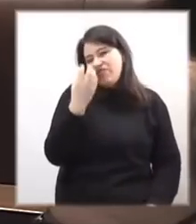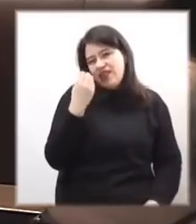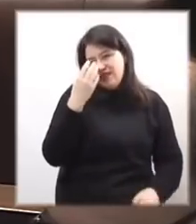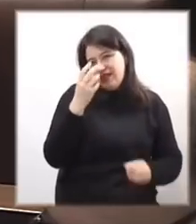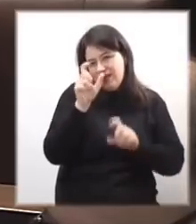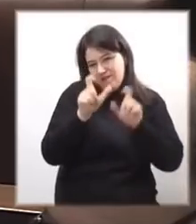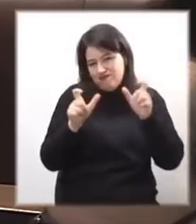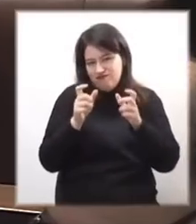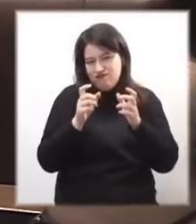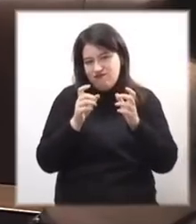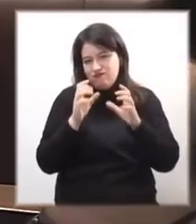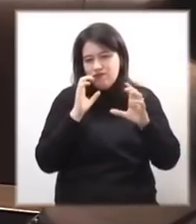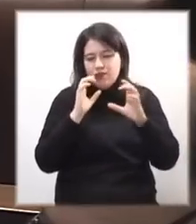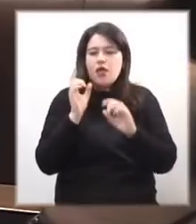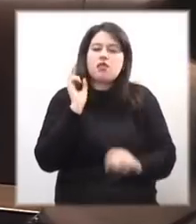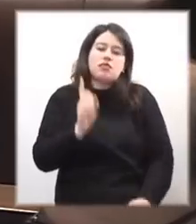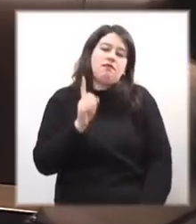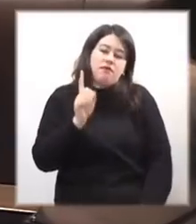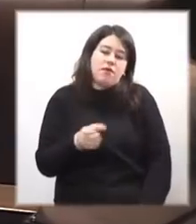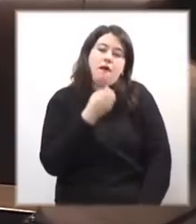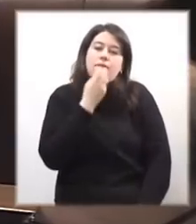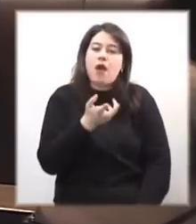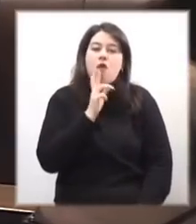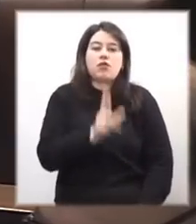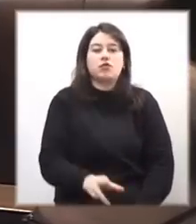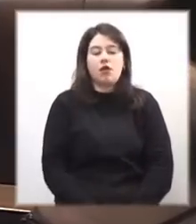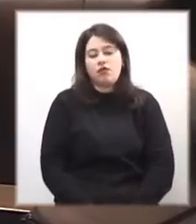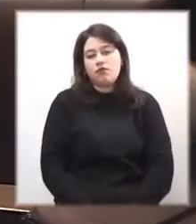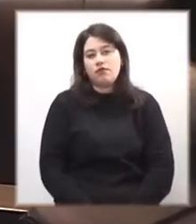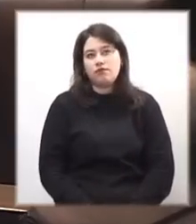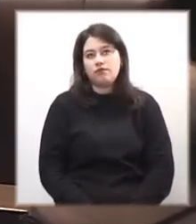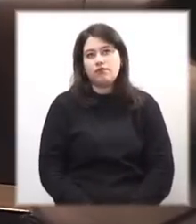prensa es: tenemos que mejorar los resultados.